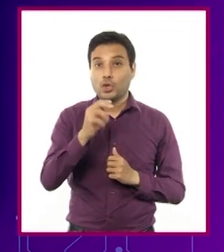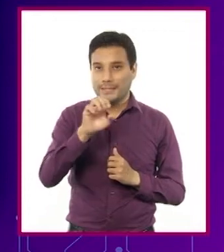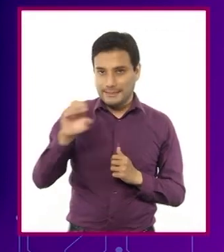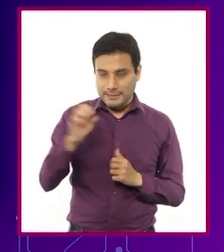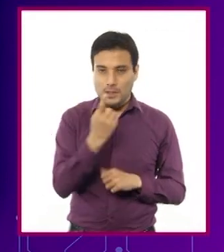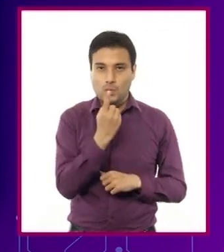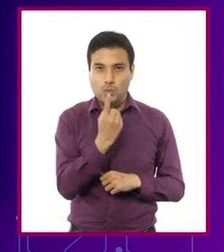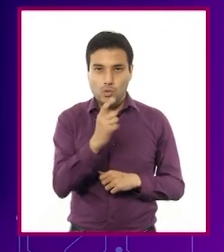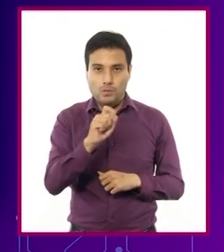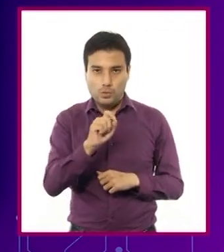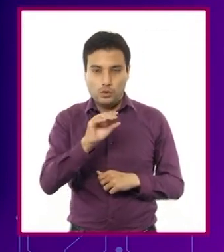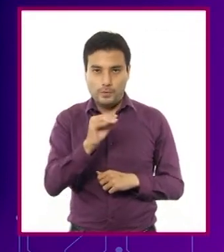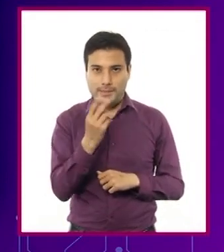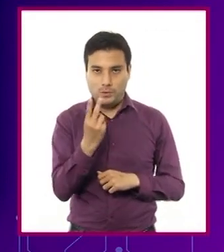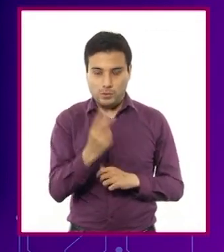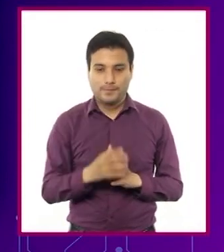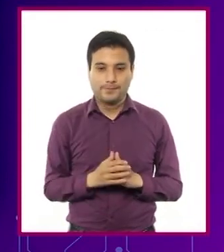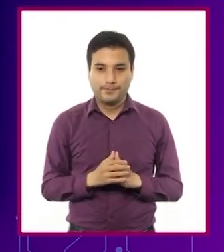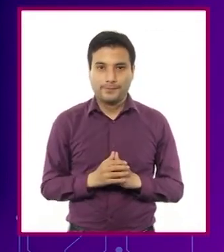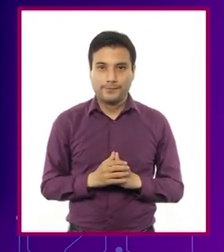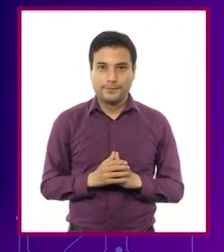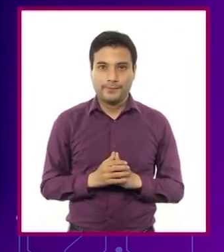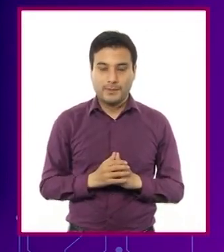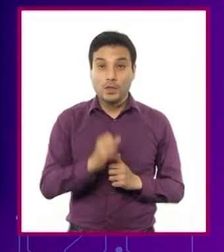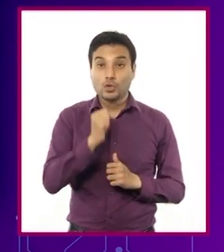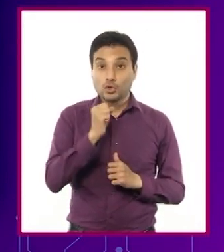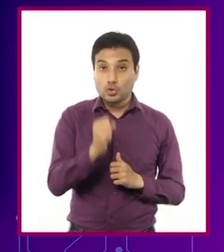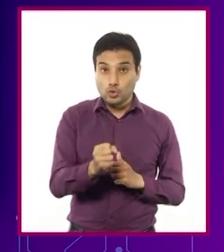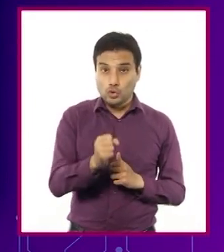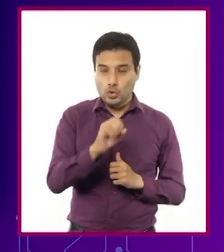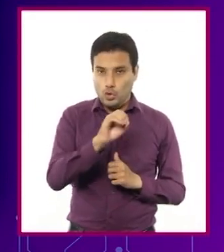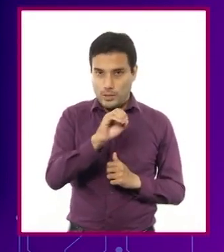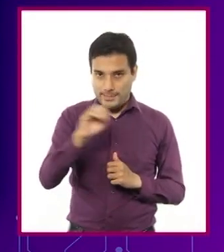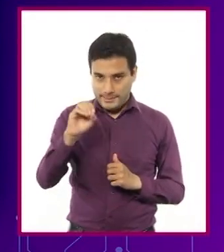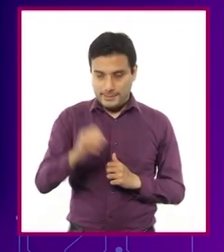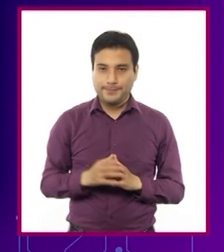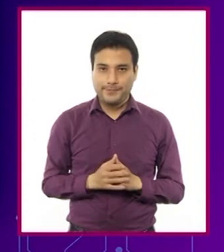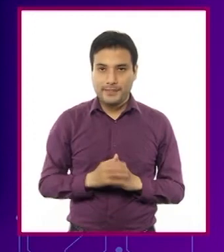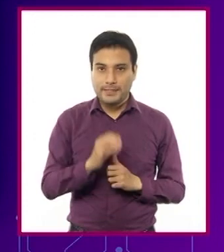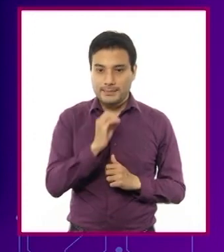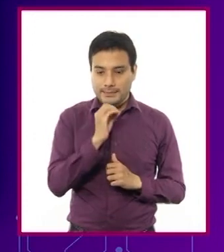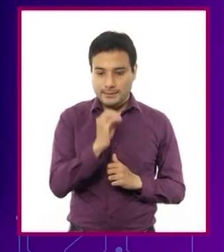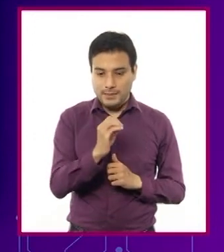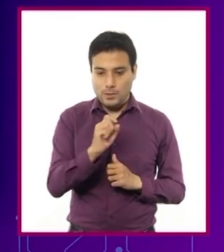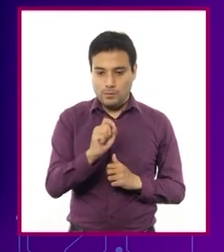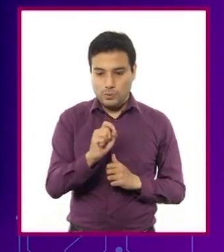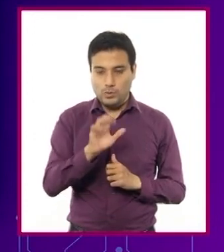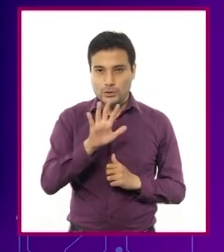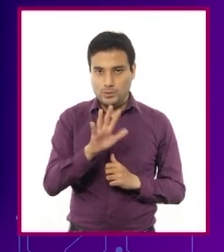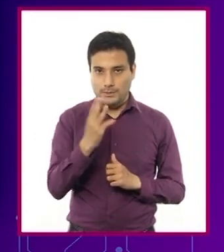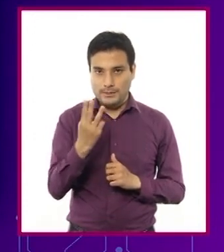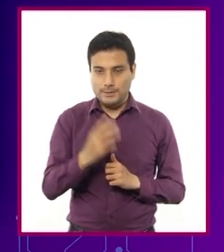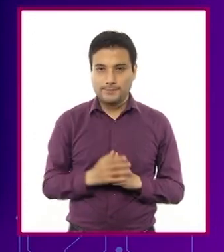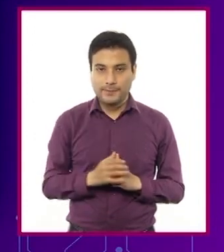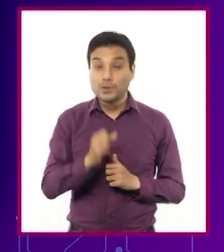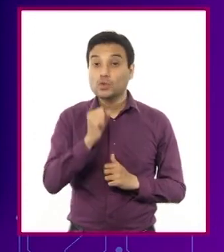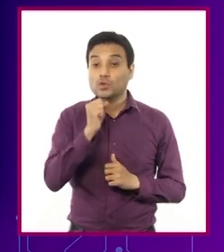de 1.92, Marina Suroeste es de 0.53,